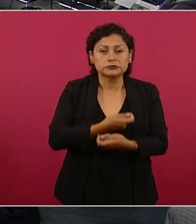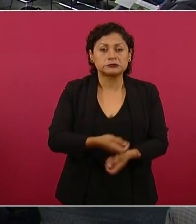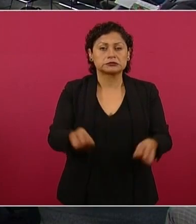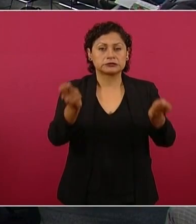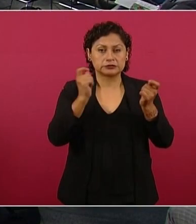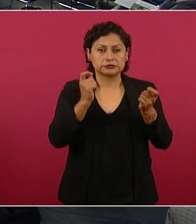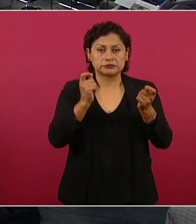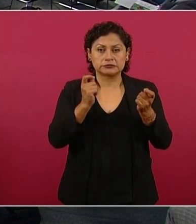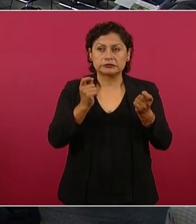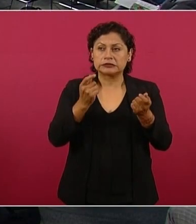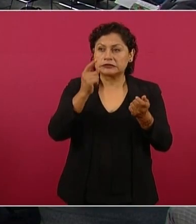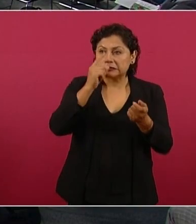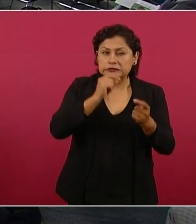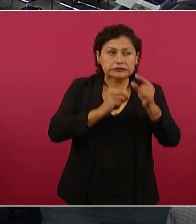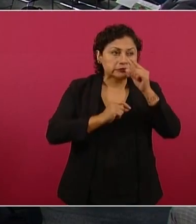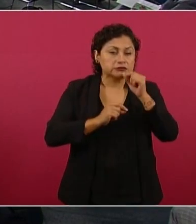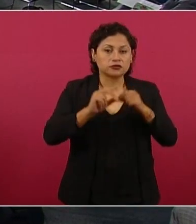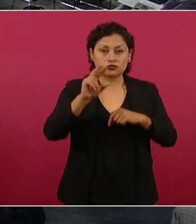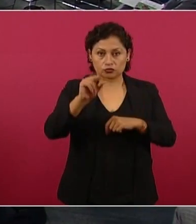los estudios clínicos,